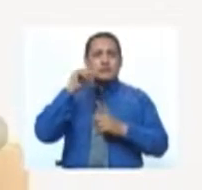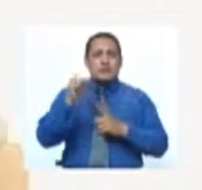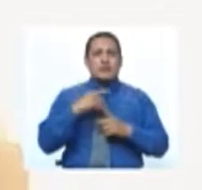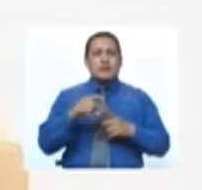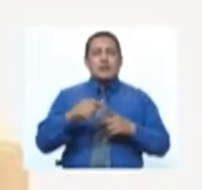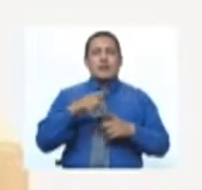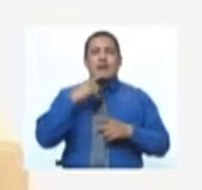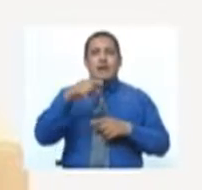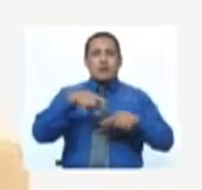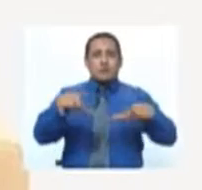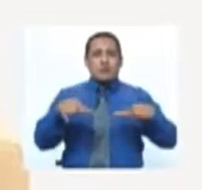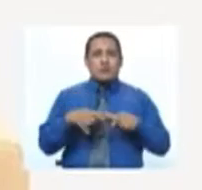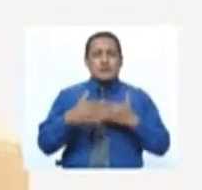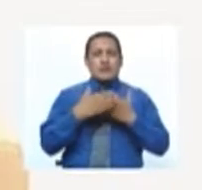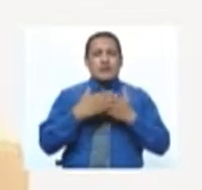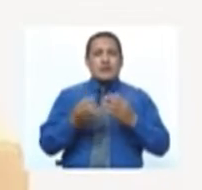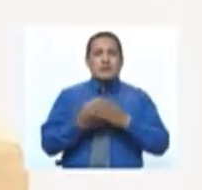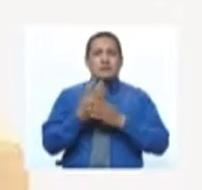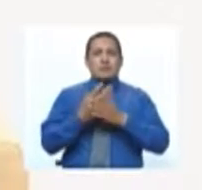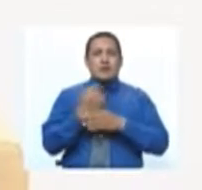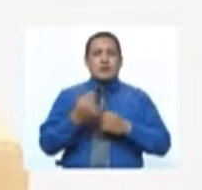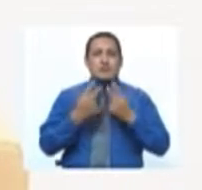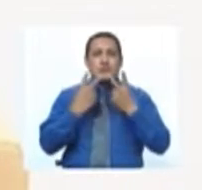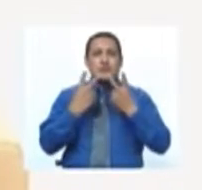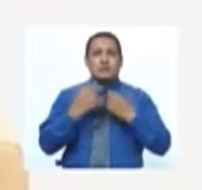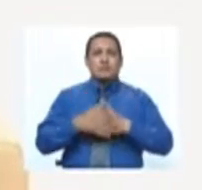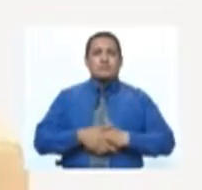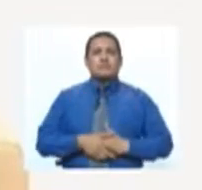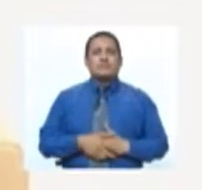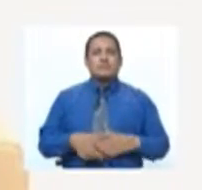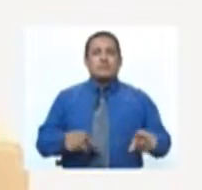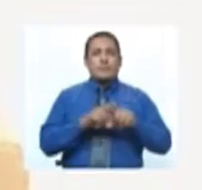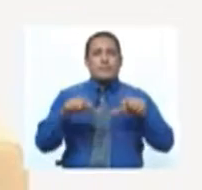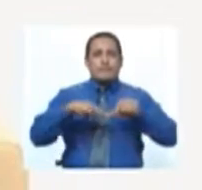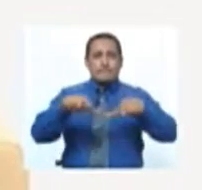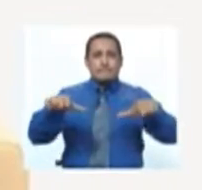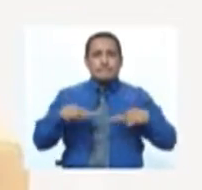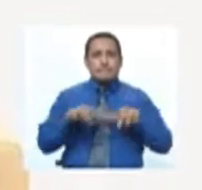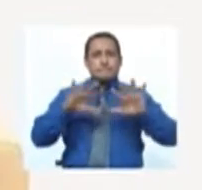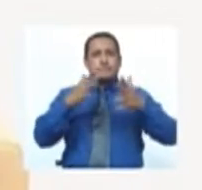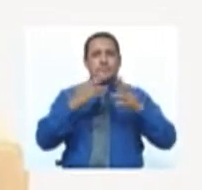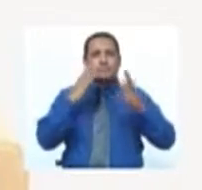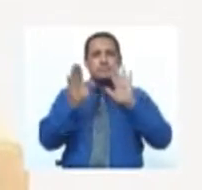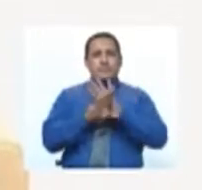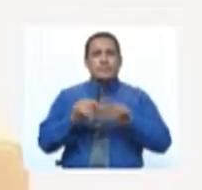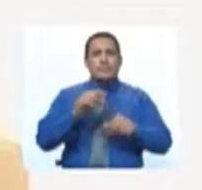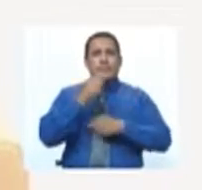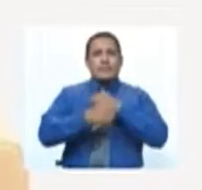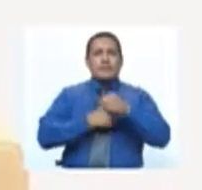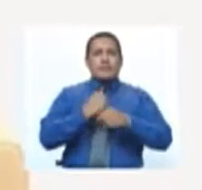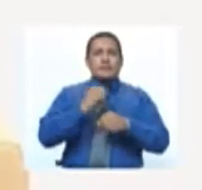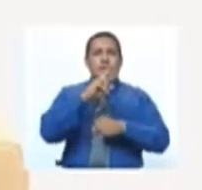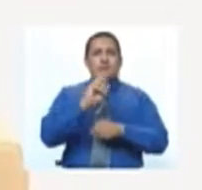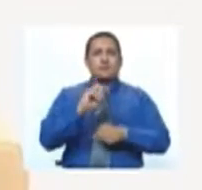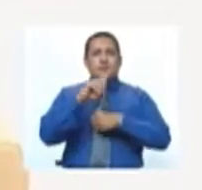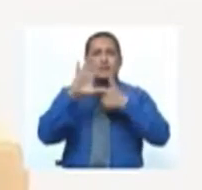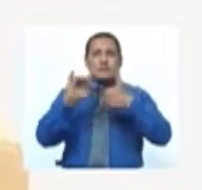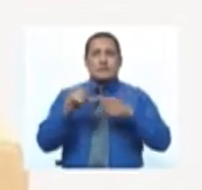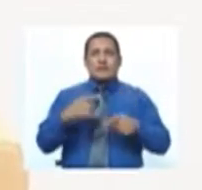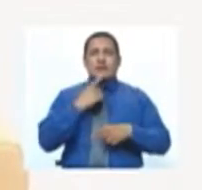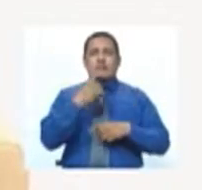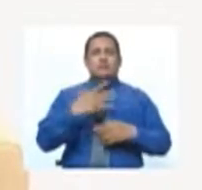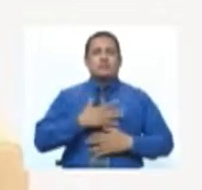Javier Prado con la Arequipa, con la avenida Arequipa. Ah, claro. ¿No? Ese local, más o menos hacia fines del 2016,